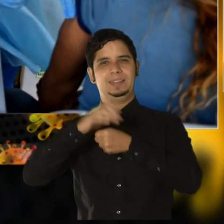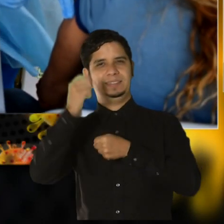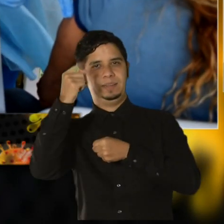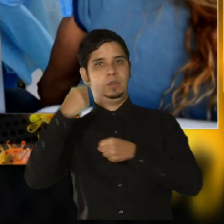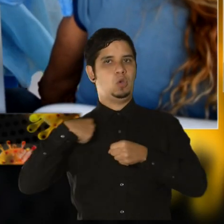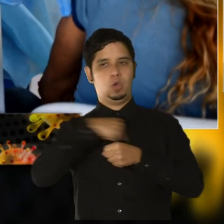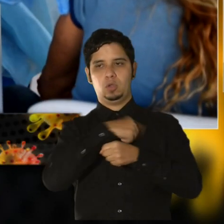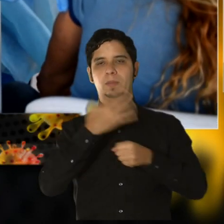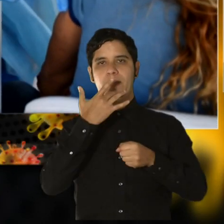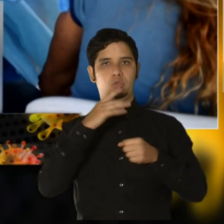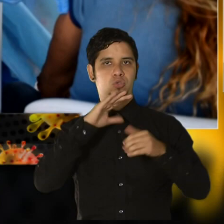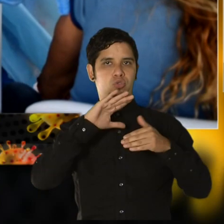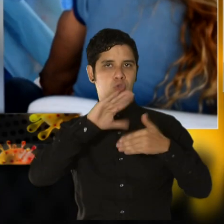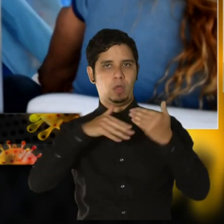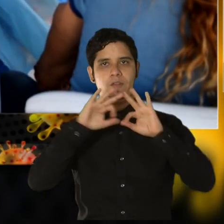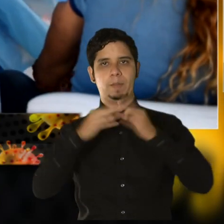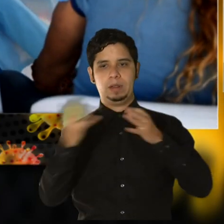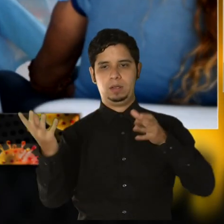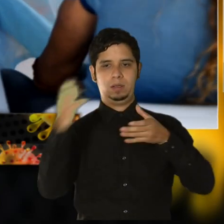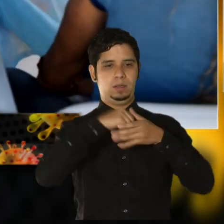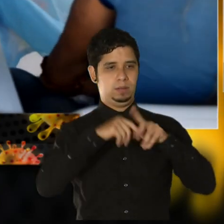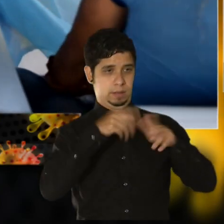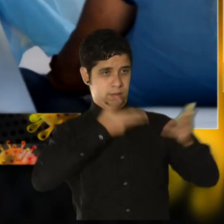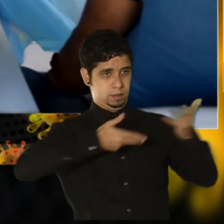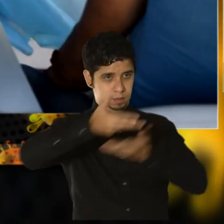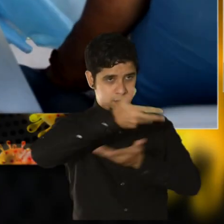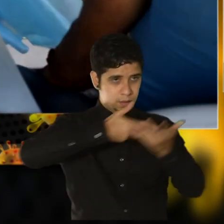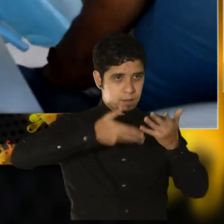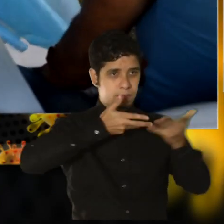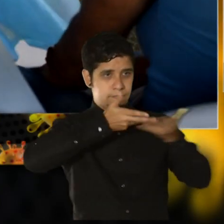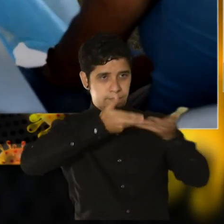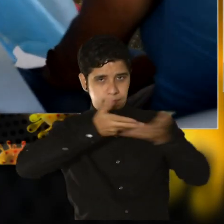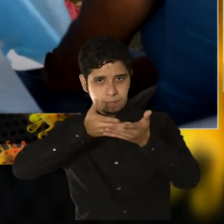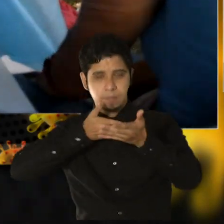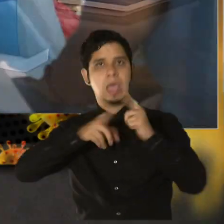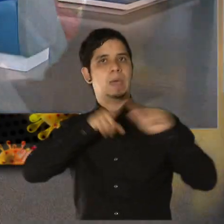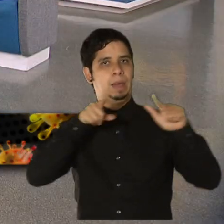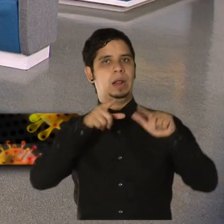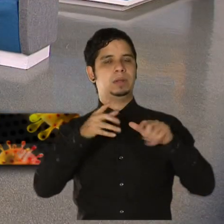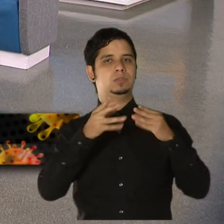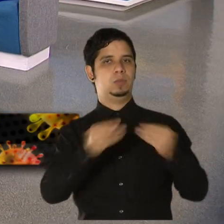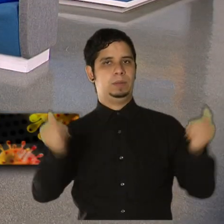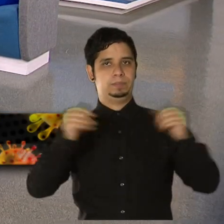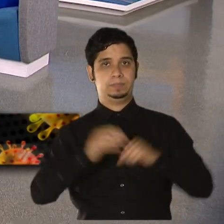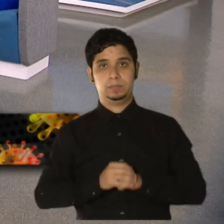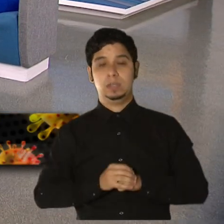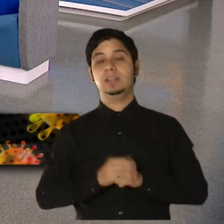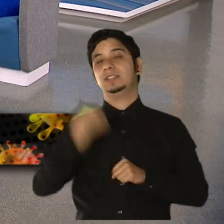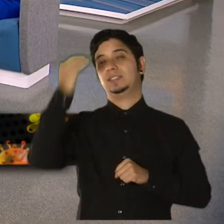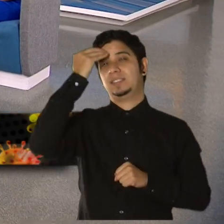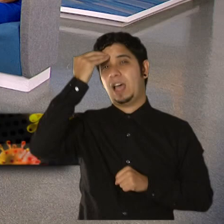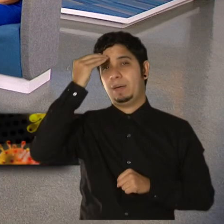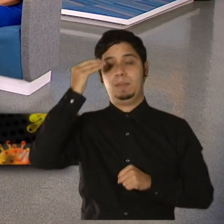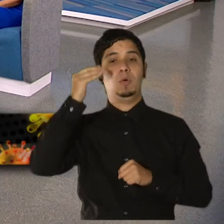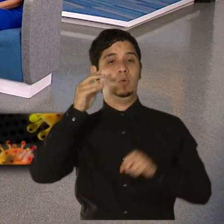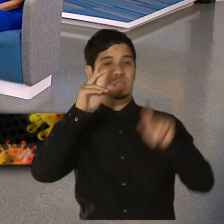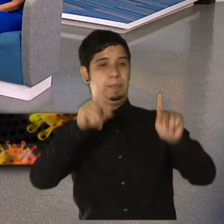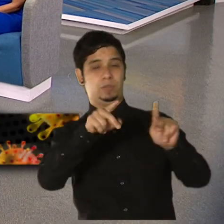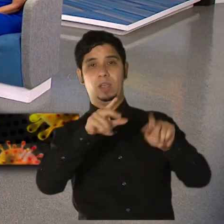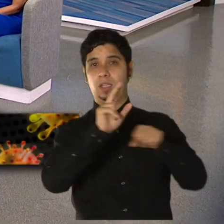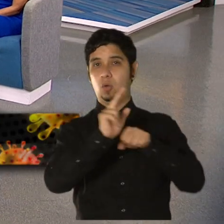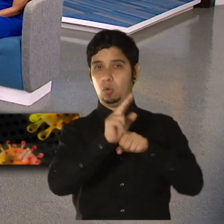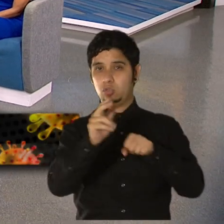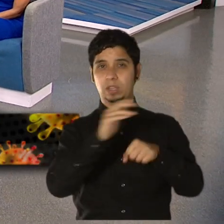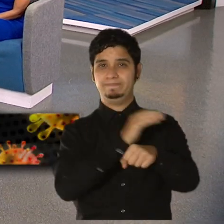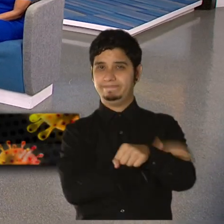servicios a la familia. Pues sabemos que en muchas ocasiones es difícil trabajar con un familiar que tiene un consumo de sustancias, así que